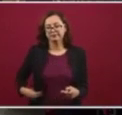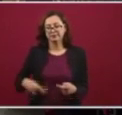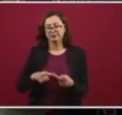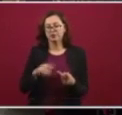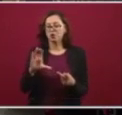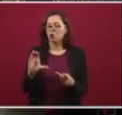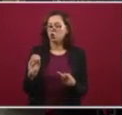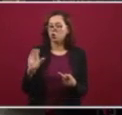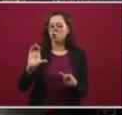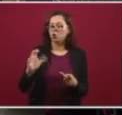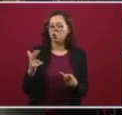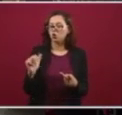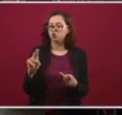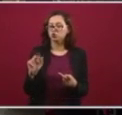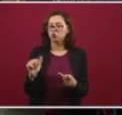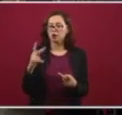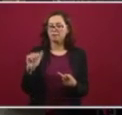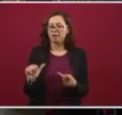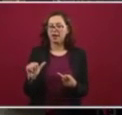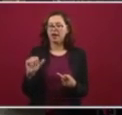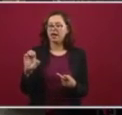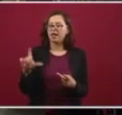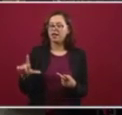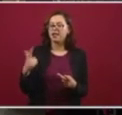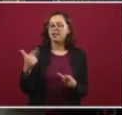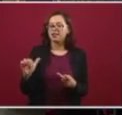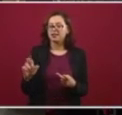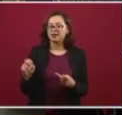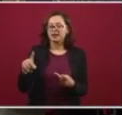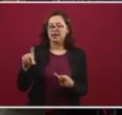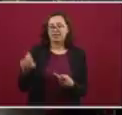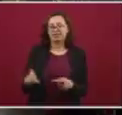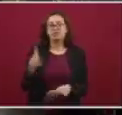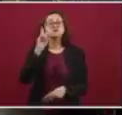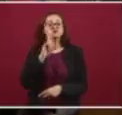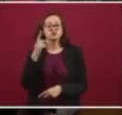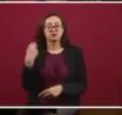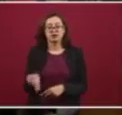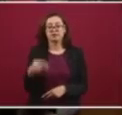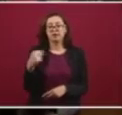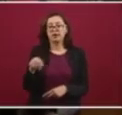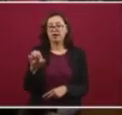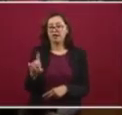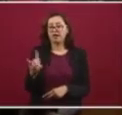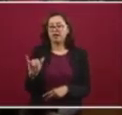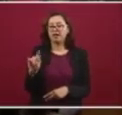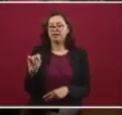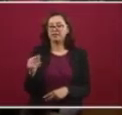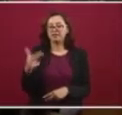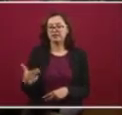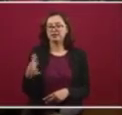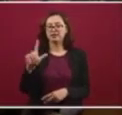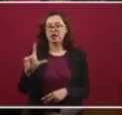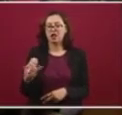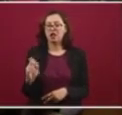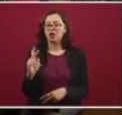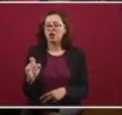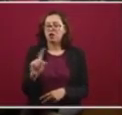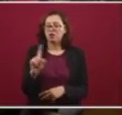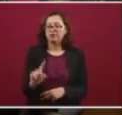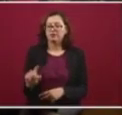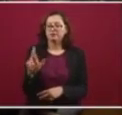Cochuapa, el Grande, Edith López Rivera, para